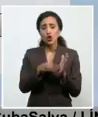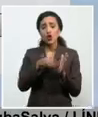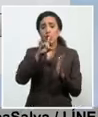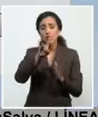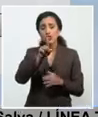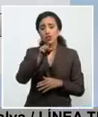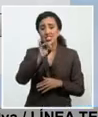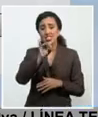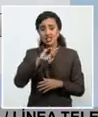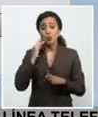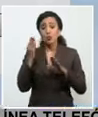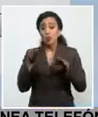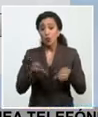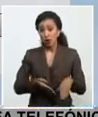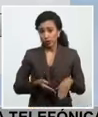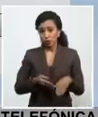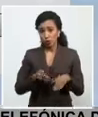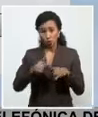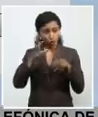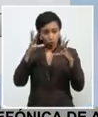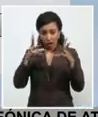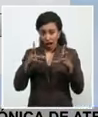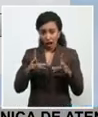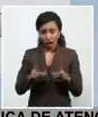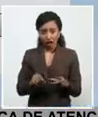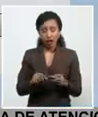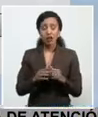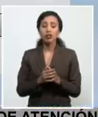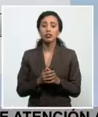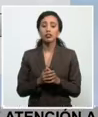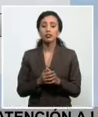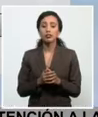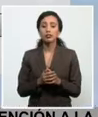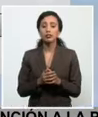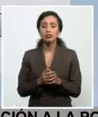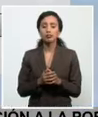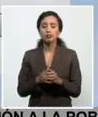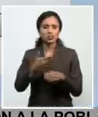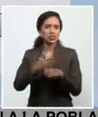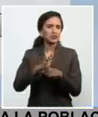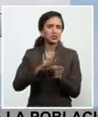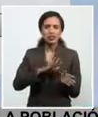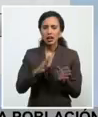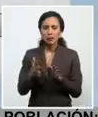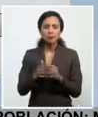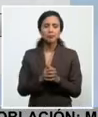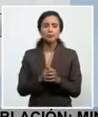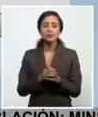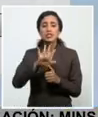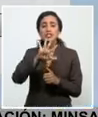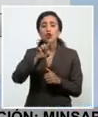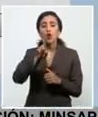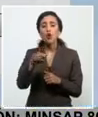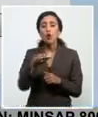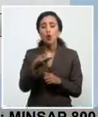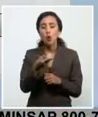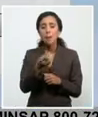58.917 fallecidos, y la letalidad se encuentra en el